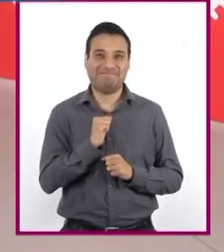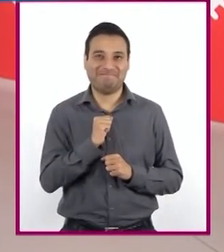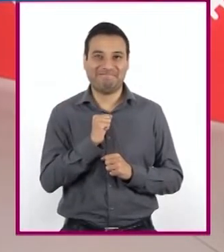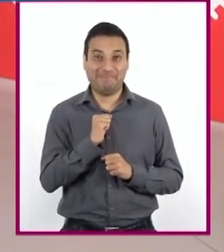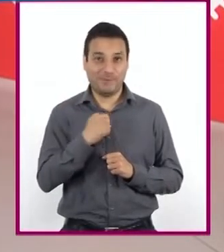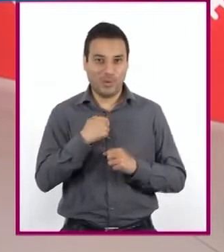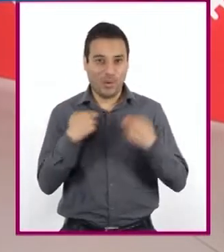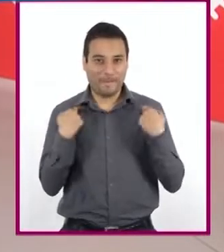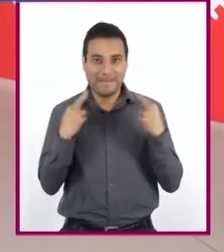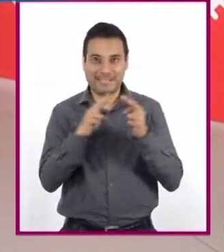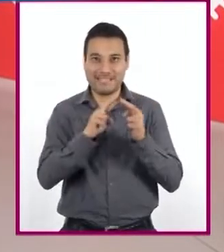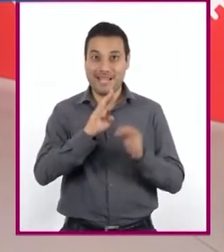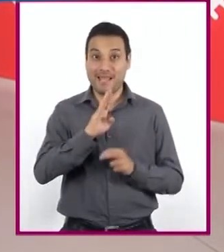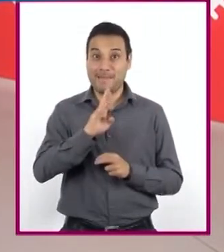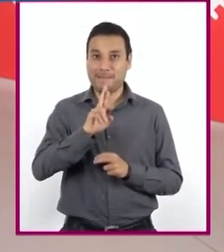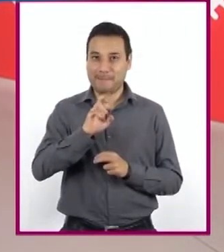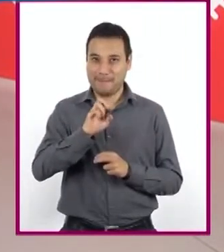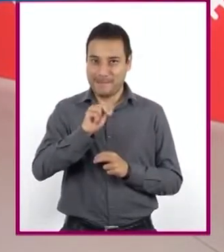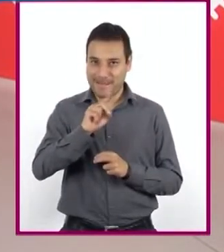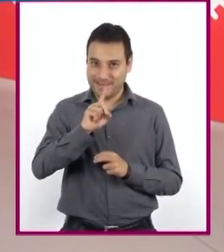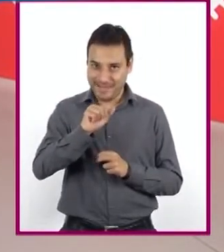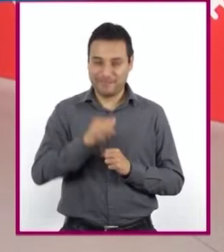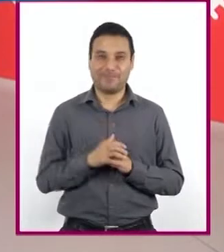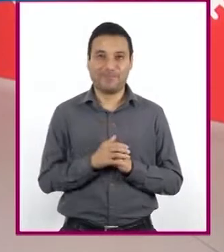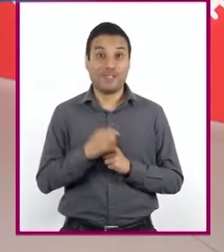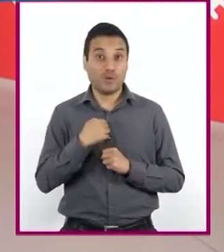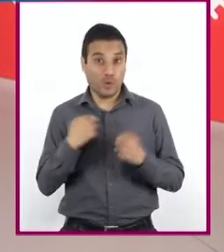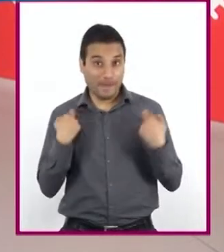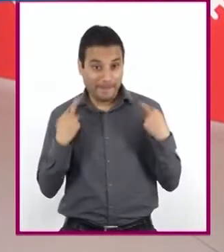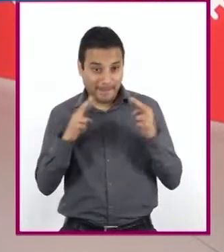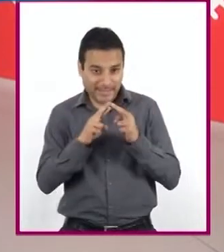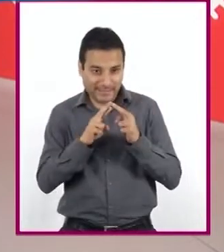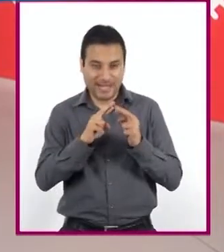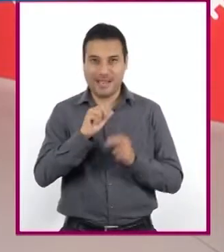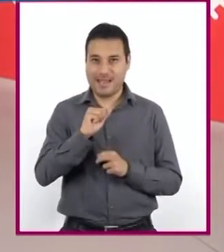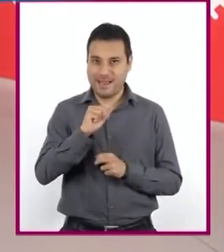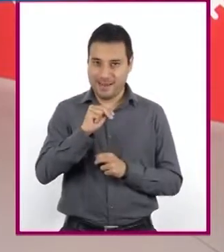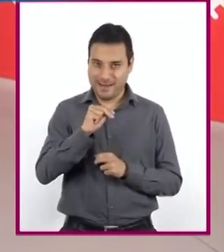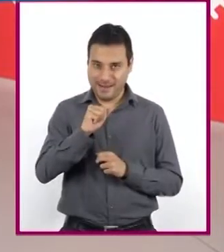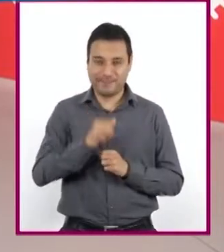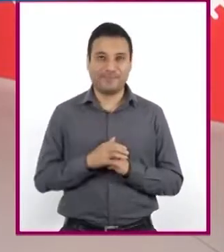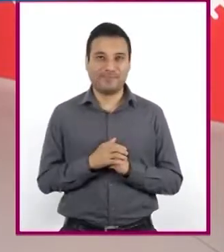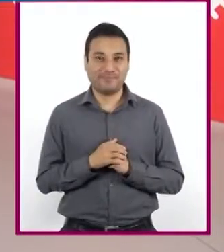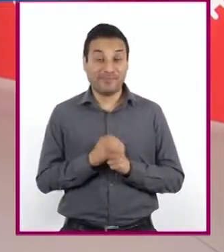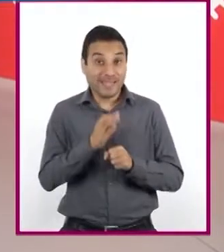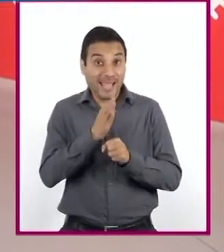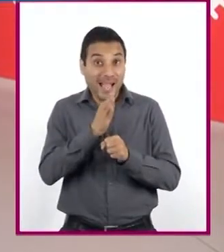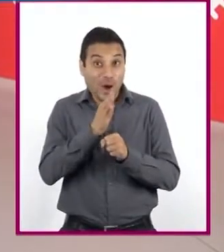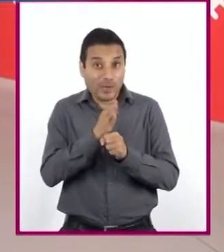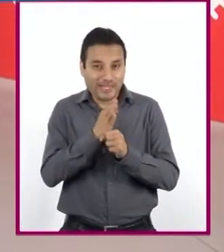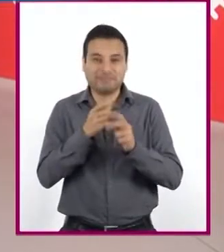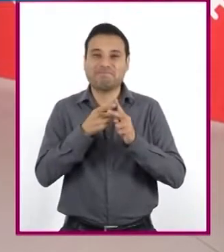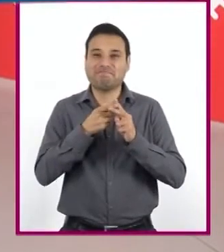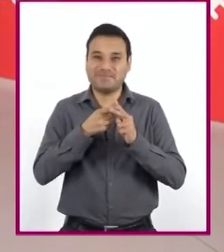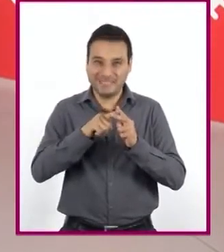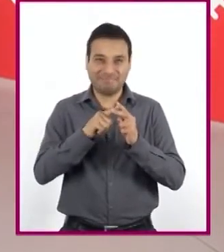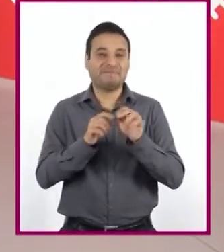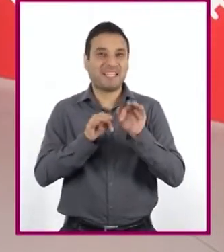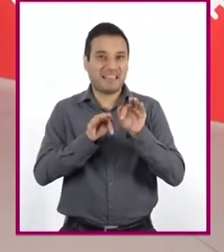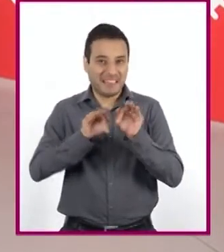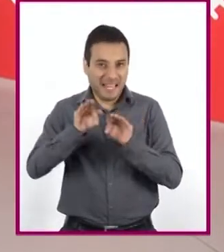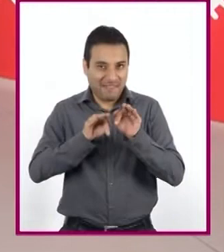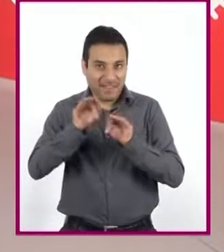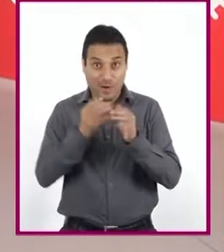la profesora Brenda Ramírez. Yo soy la profesora Ana Gabriela Martínez y comenzaremos a trabajar un nuevo